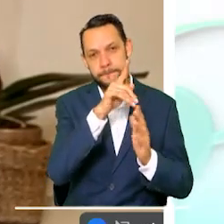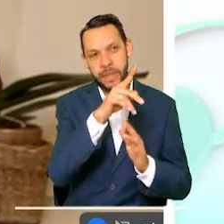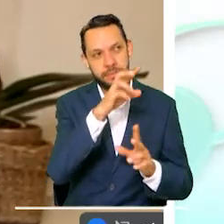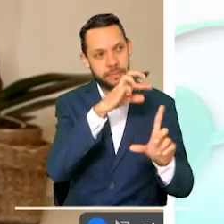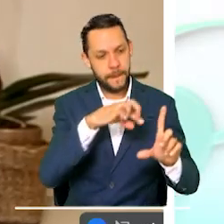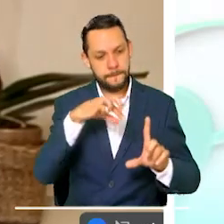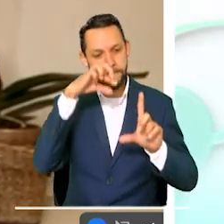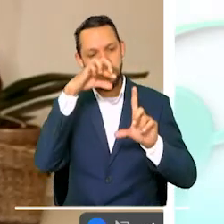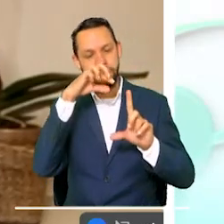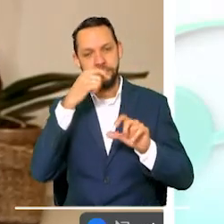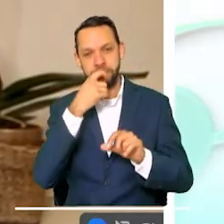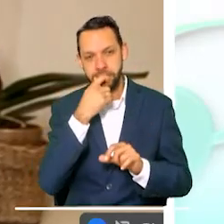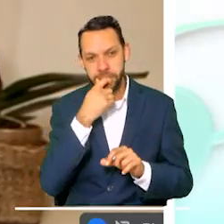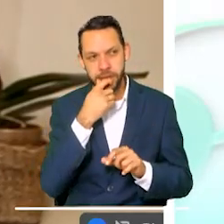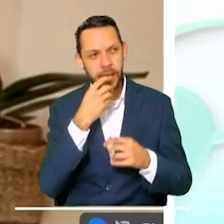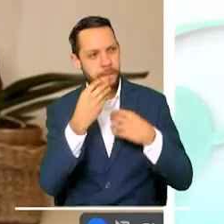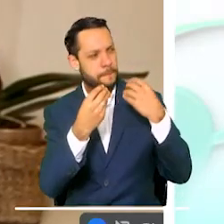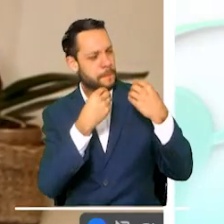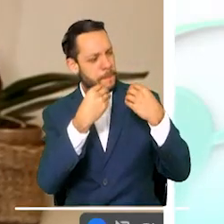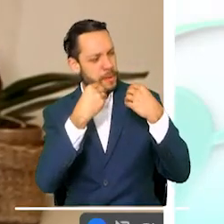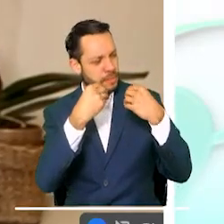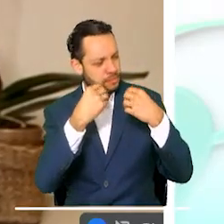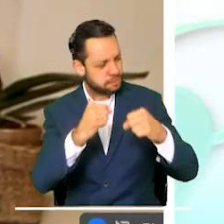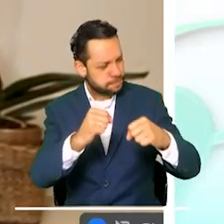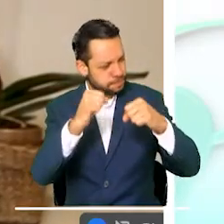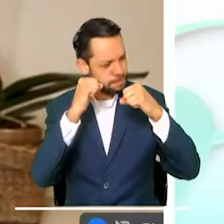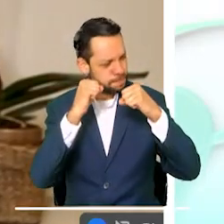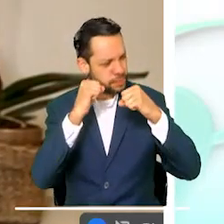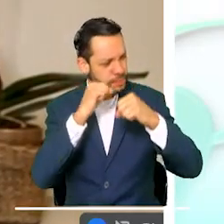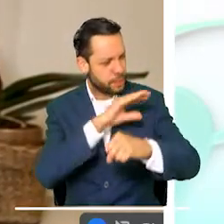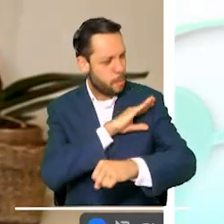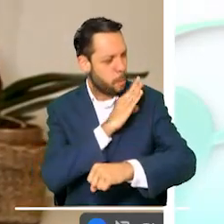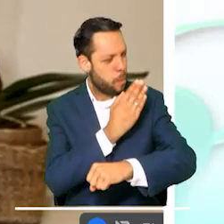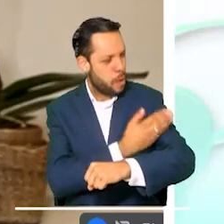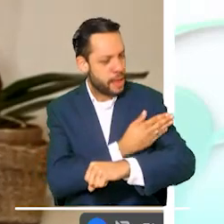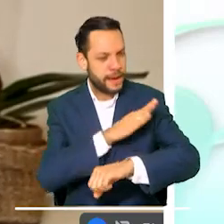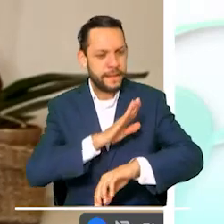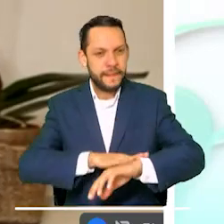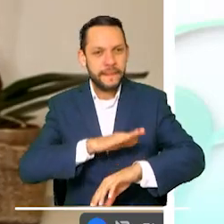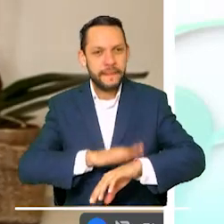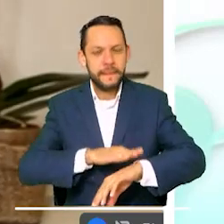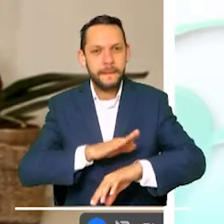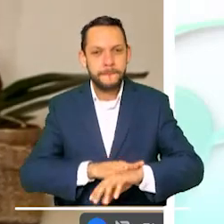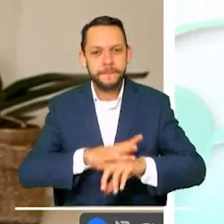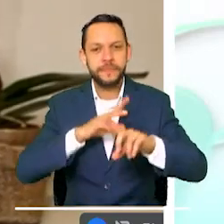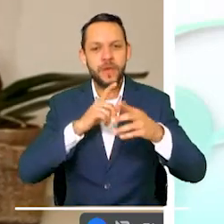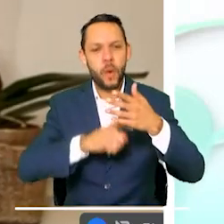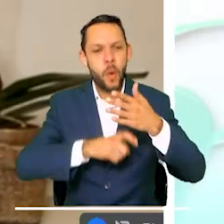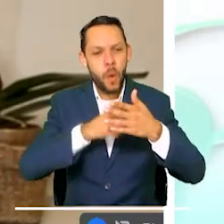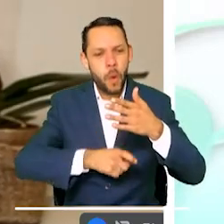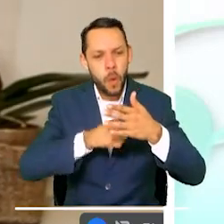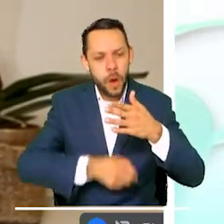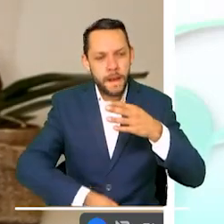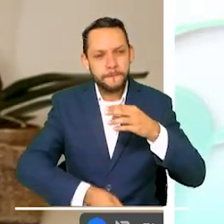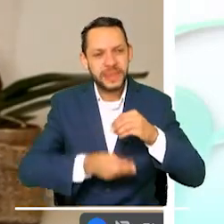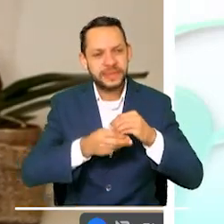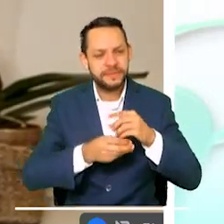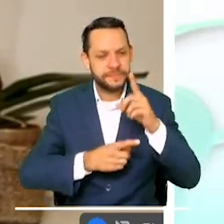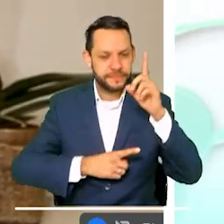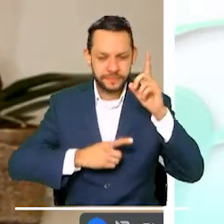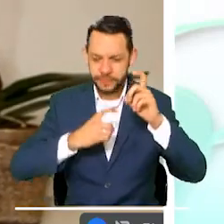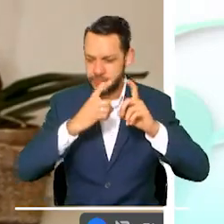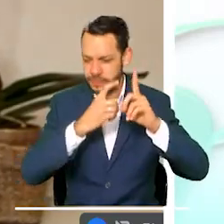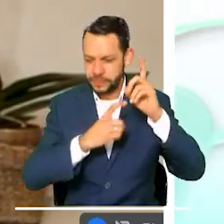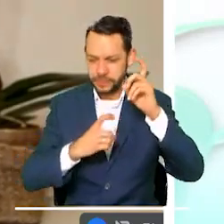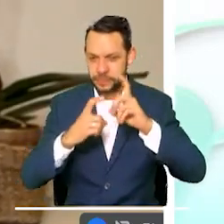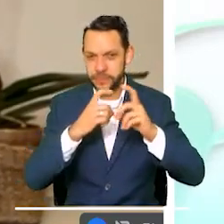fundó mindfulness, pero sí lo que hizo fue sacar mindfulness del entorno